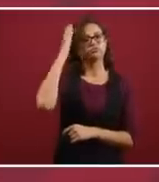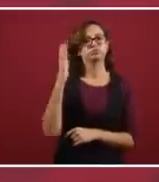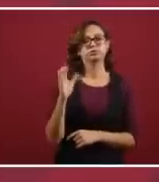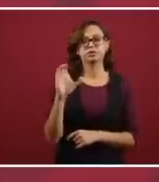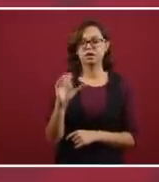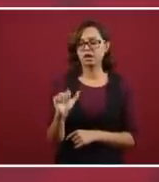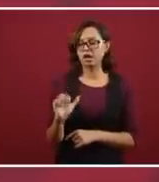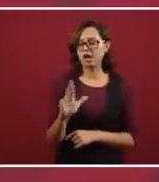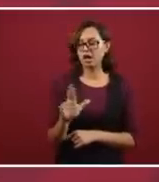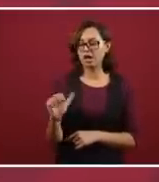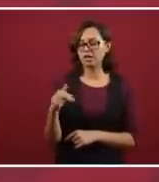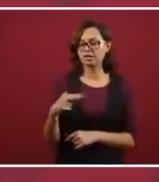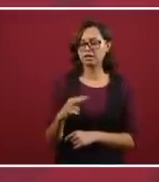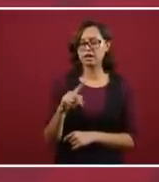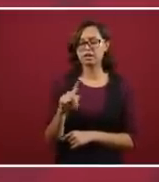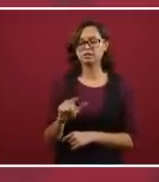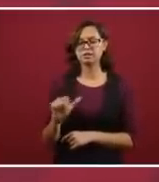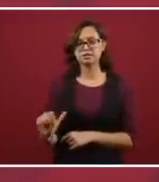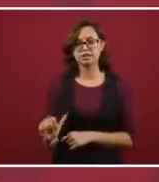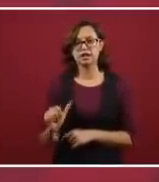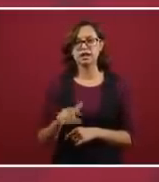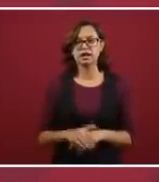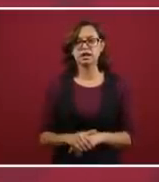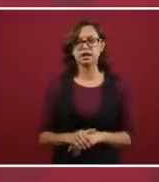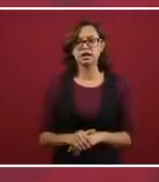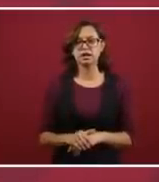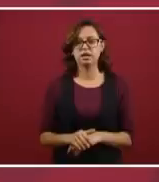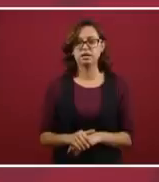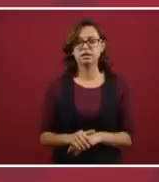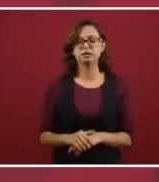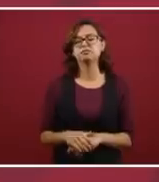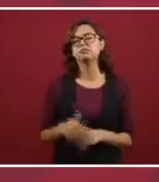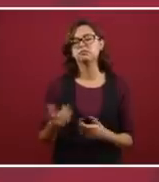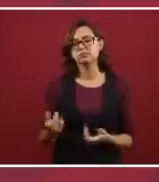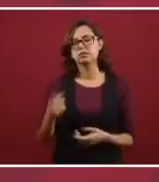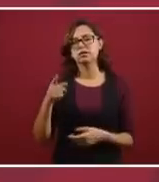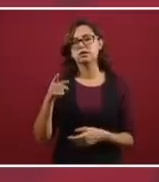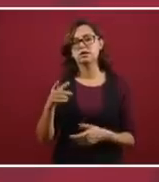la División del Norte encabezada por Francisco Villa,